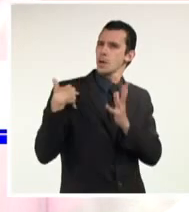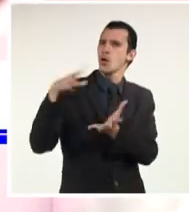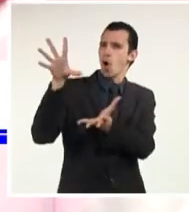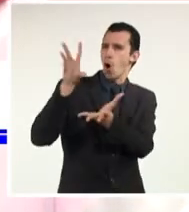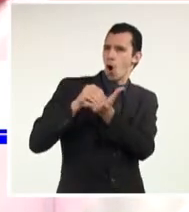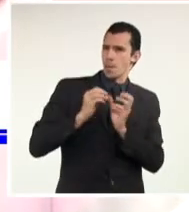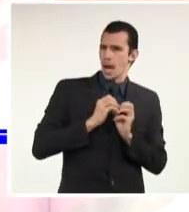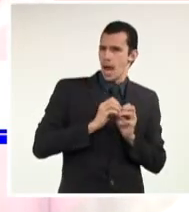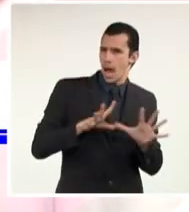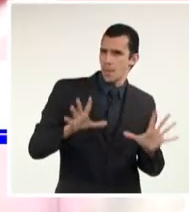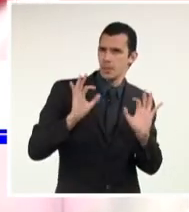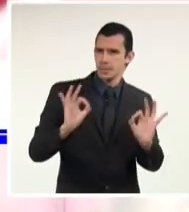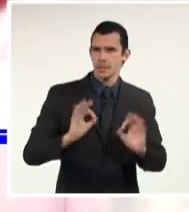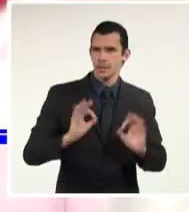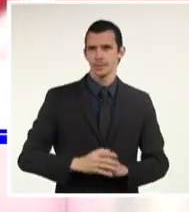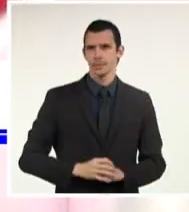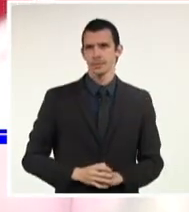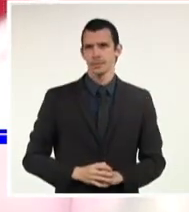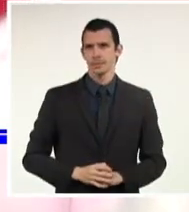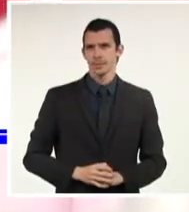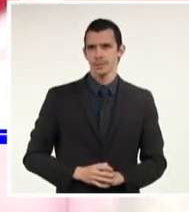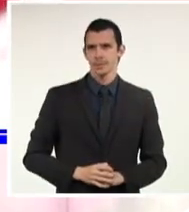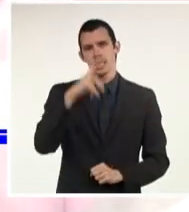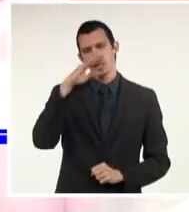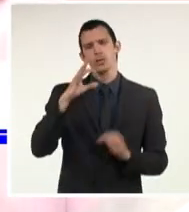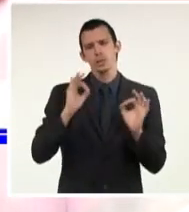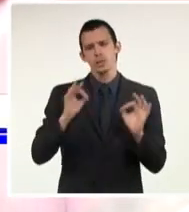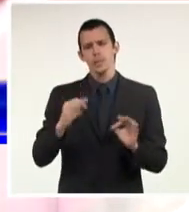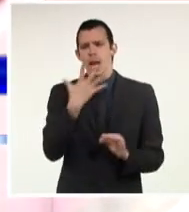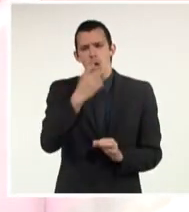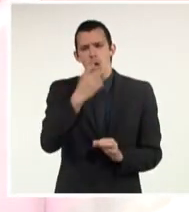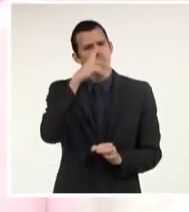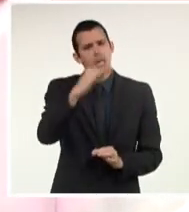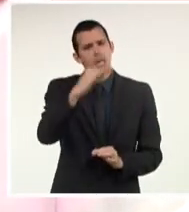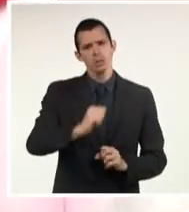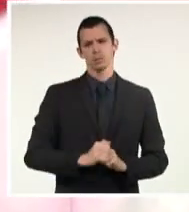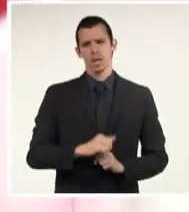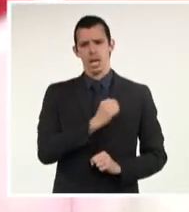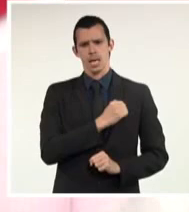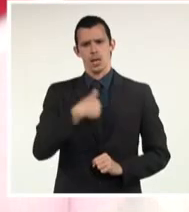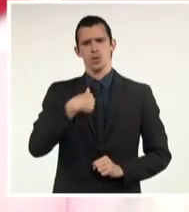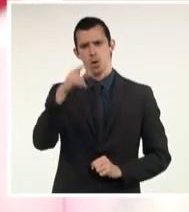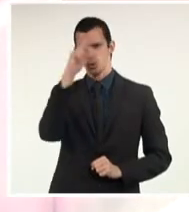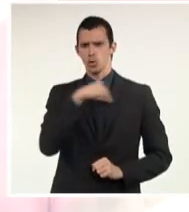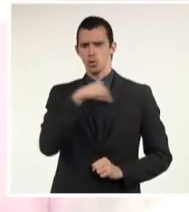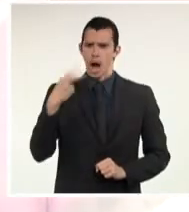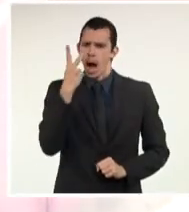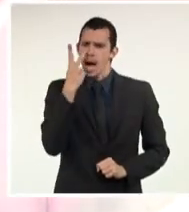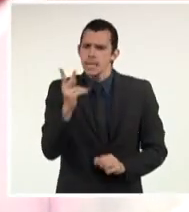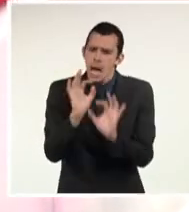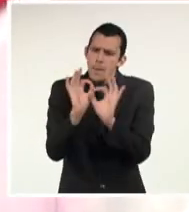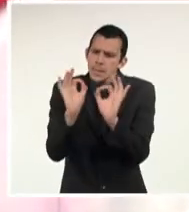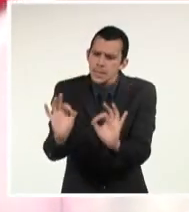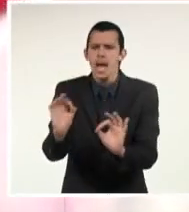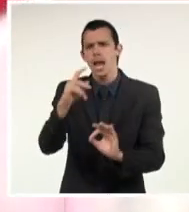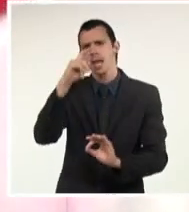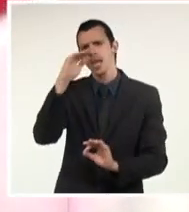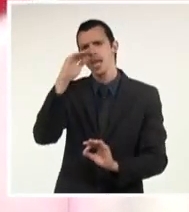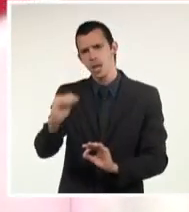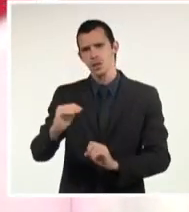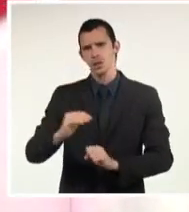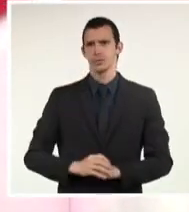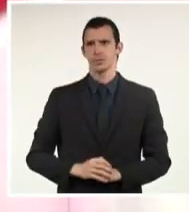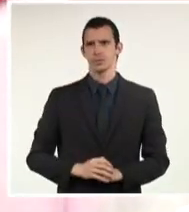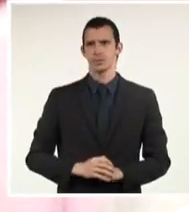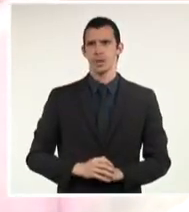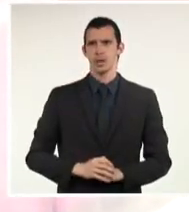gustaban mucho los niños, por eso yo quiero ser pediatra, para salvar la vida de los niños enfermos. Y soy locutora en